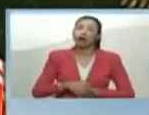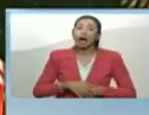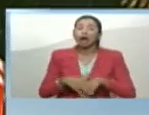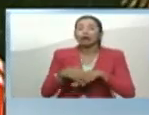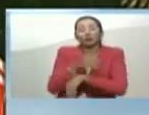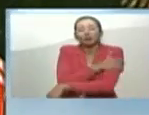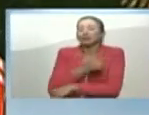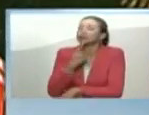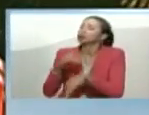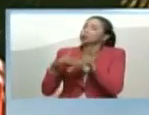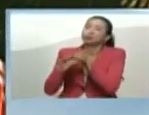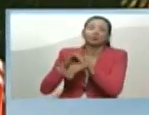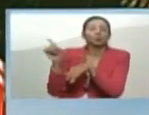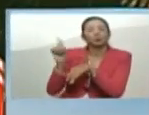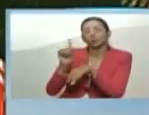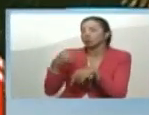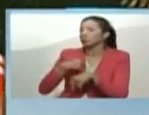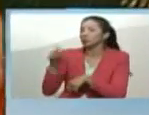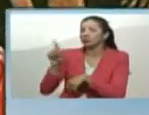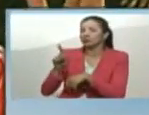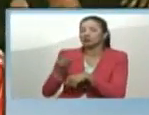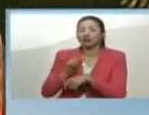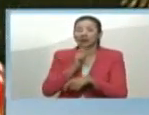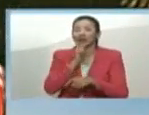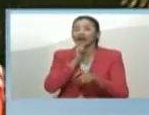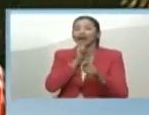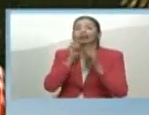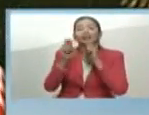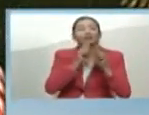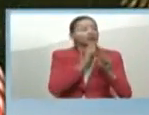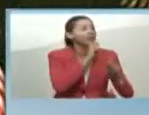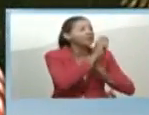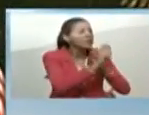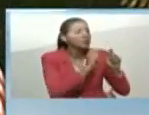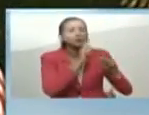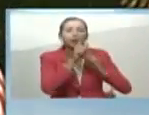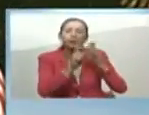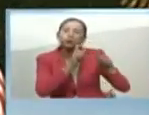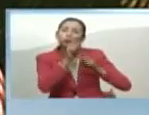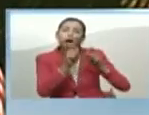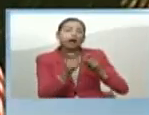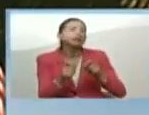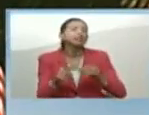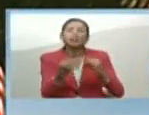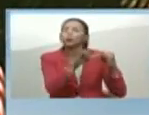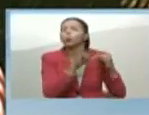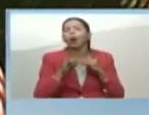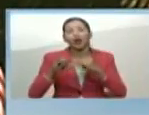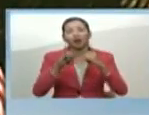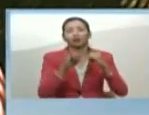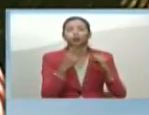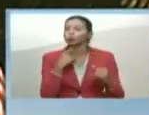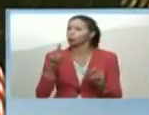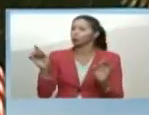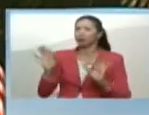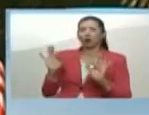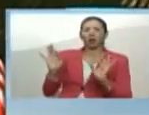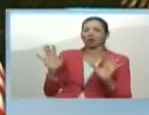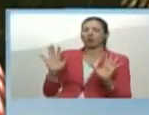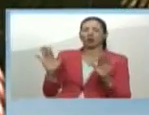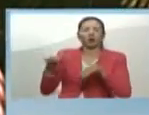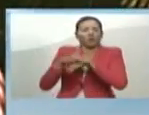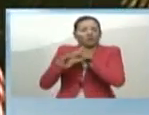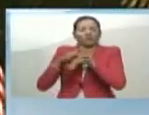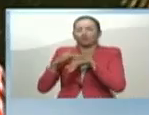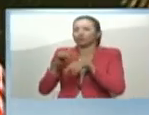nosotros y le hace una entrevista larga por ahí a uno y otra entrevista y todos dicen lo mismo No no es el imperialismo